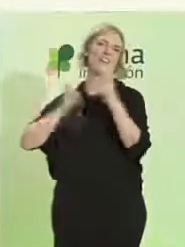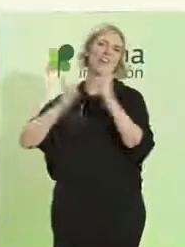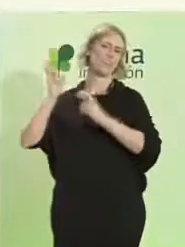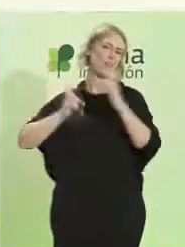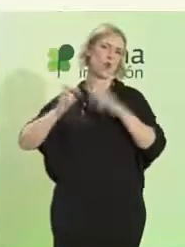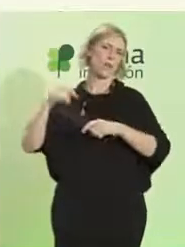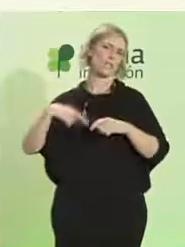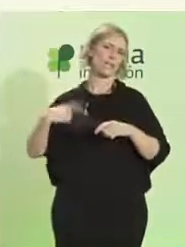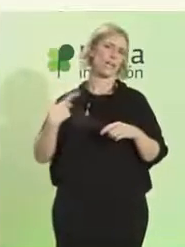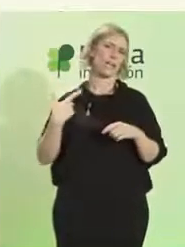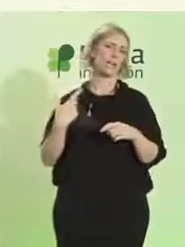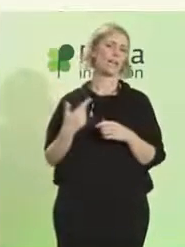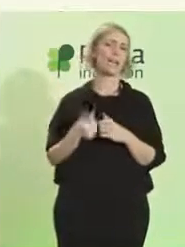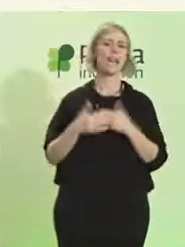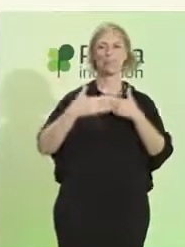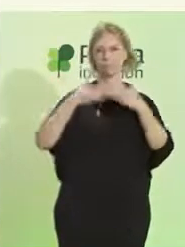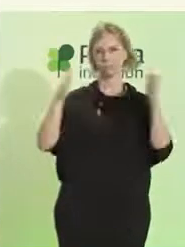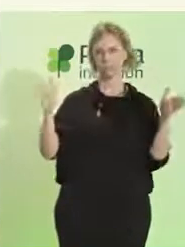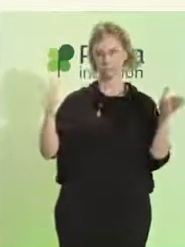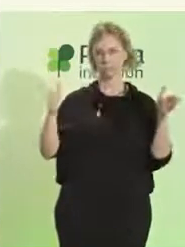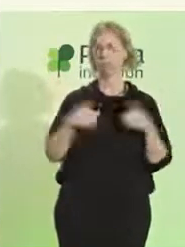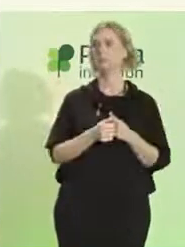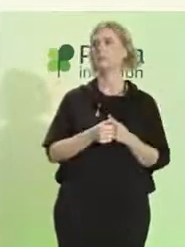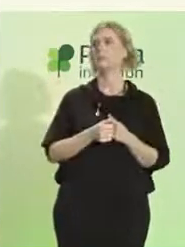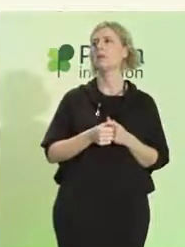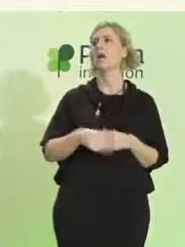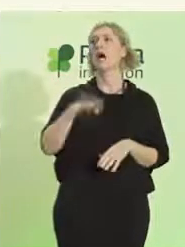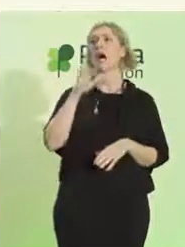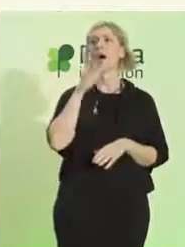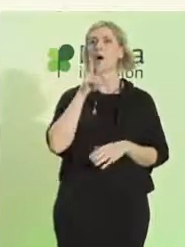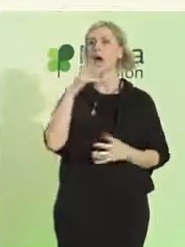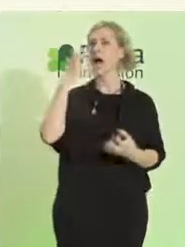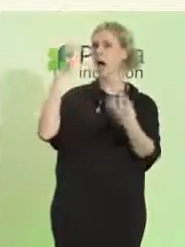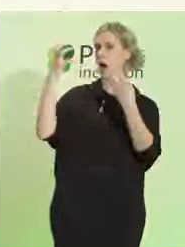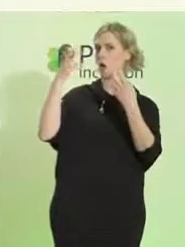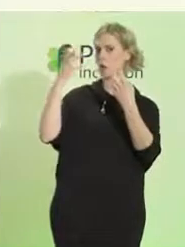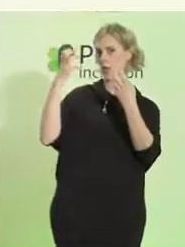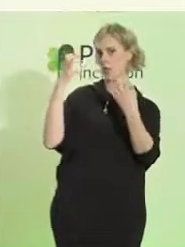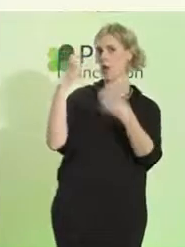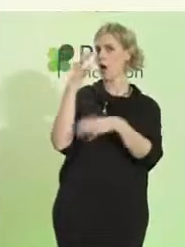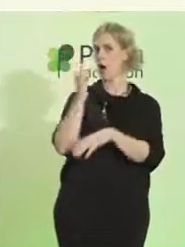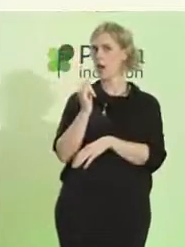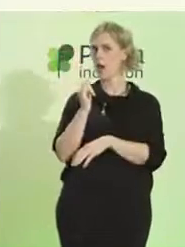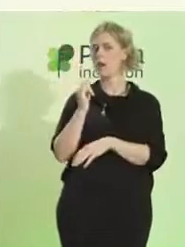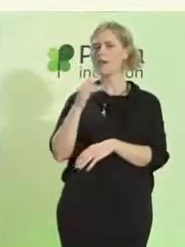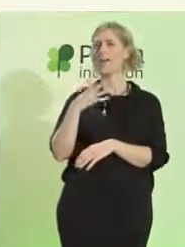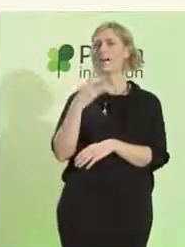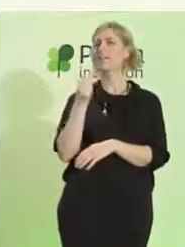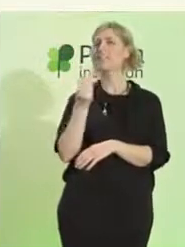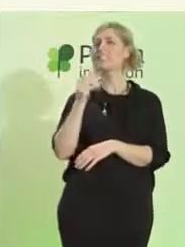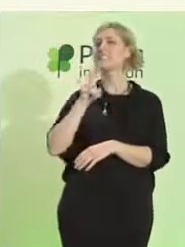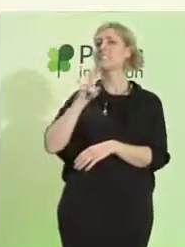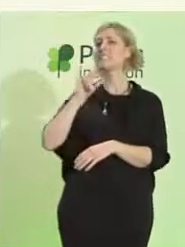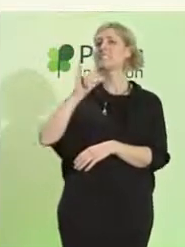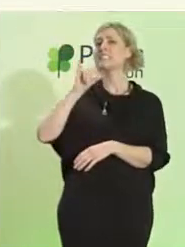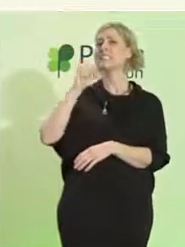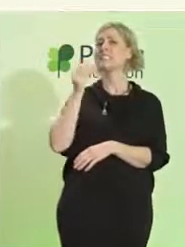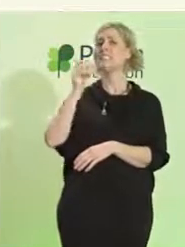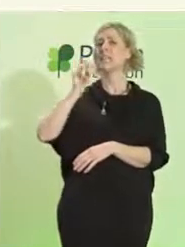Y ahora vamos con un poco de actuación de Quique Labián y Ye de